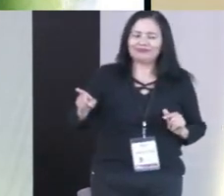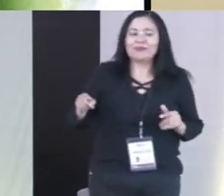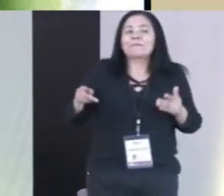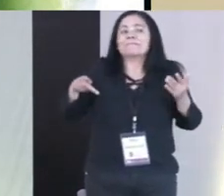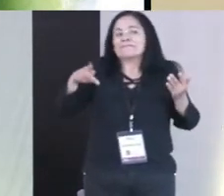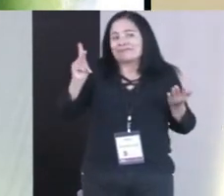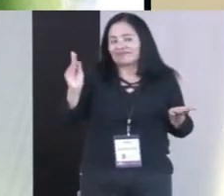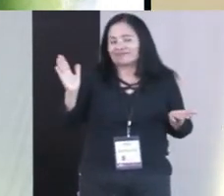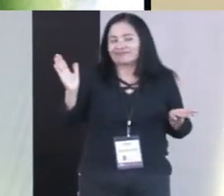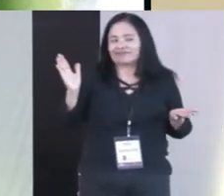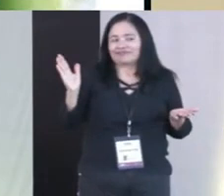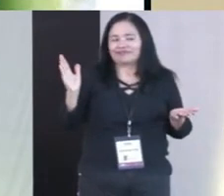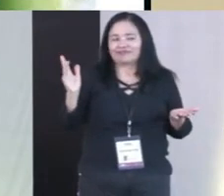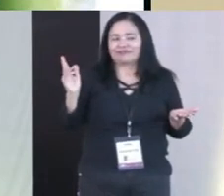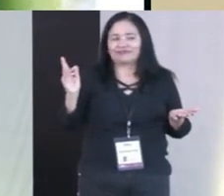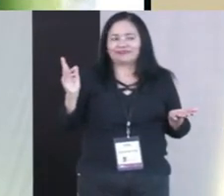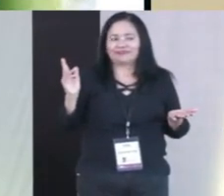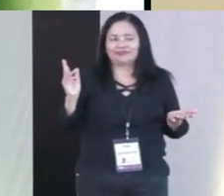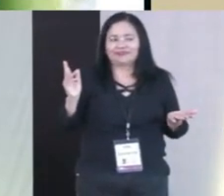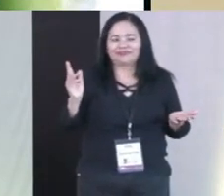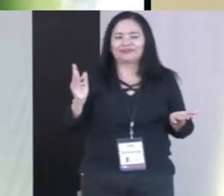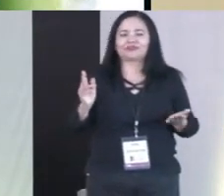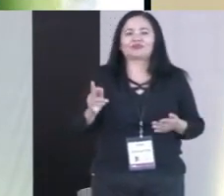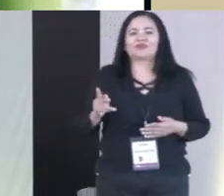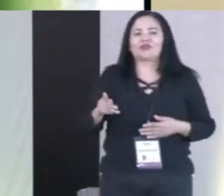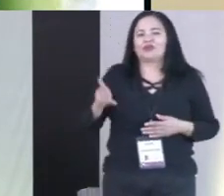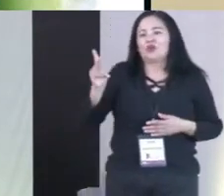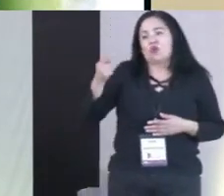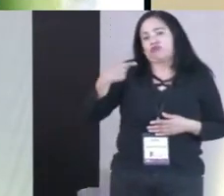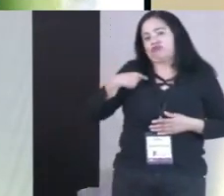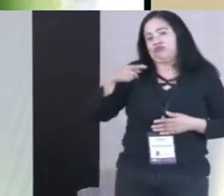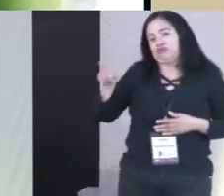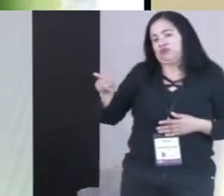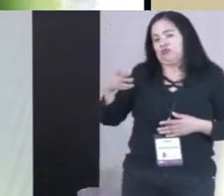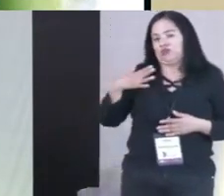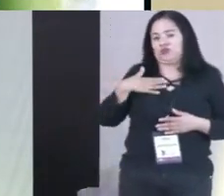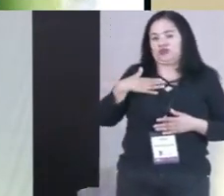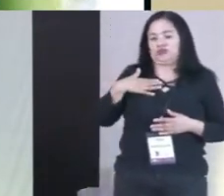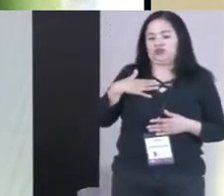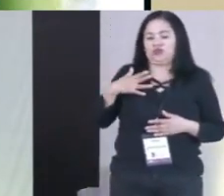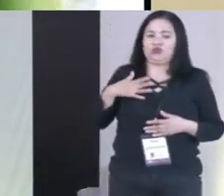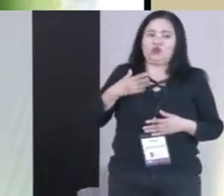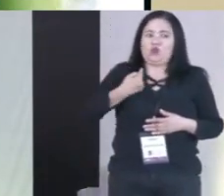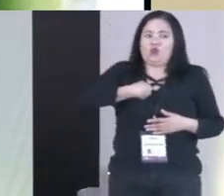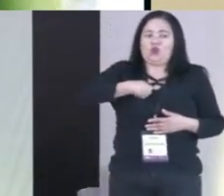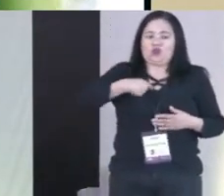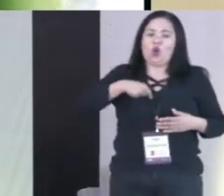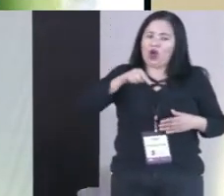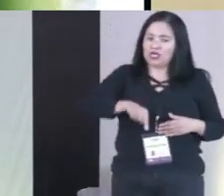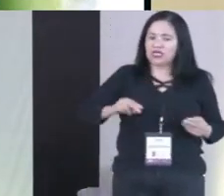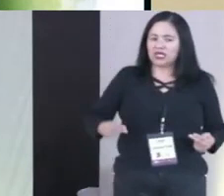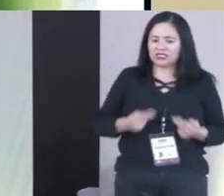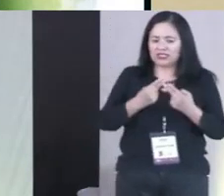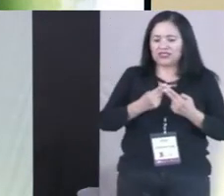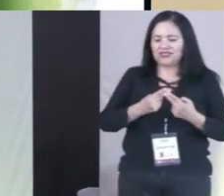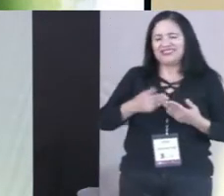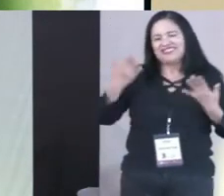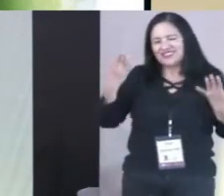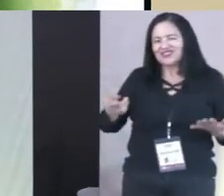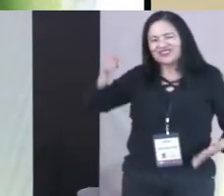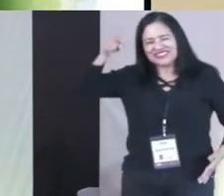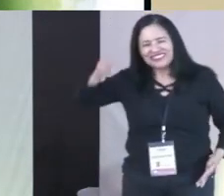La bronca es que uno normalmente se siente orgulloso de sus ancestros. Y a nosotros este pinche